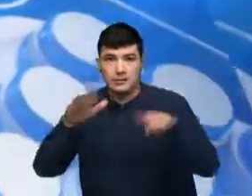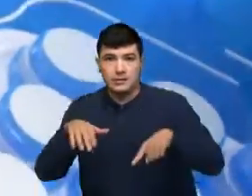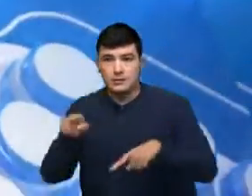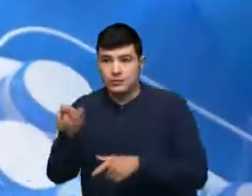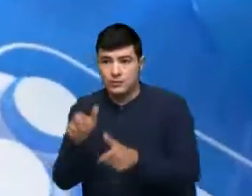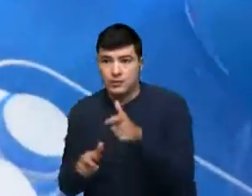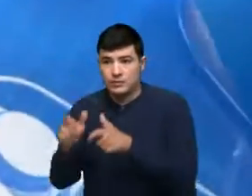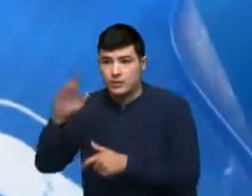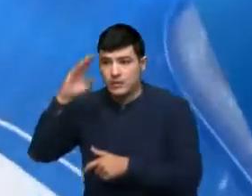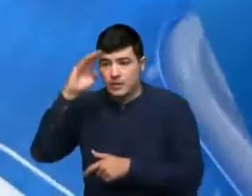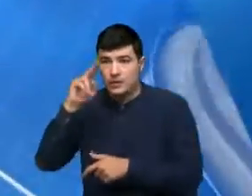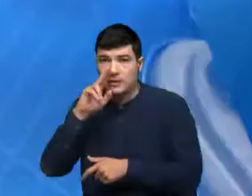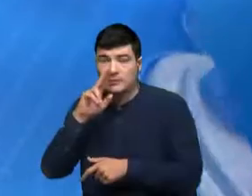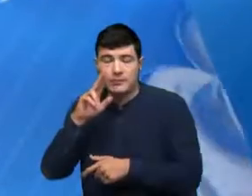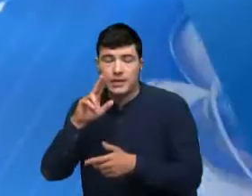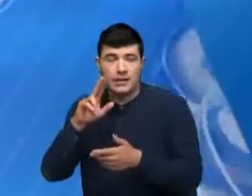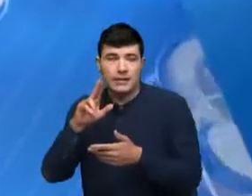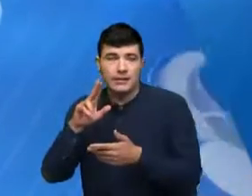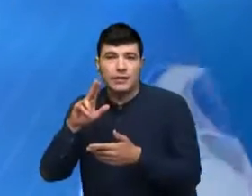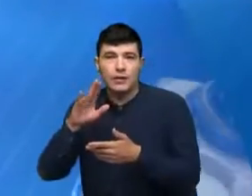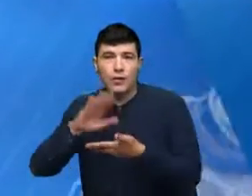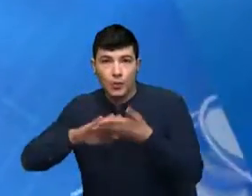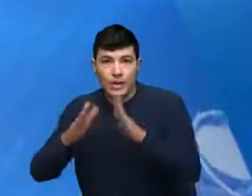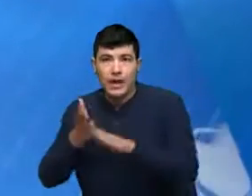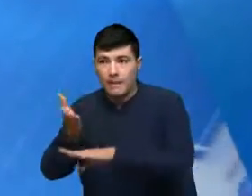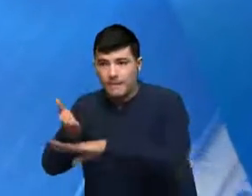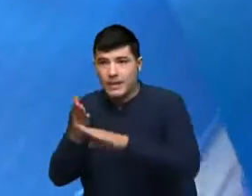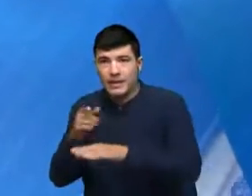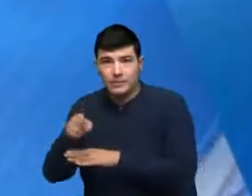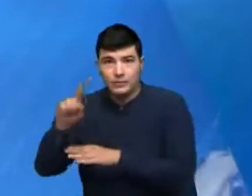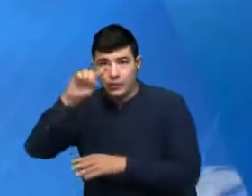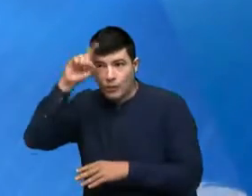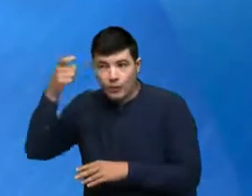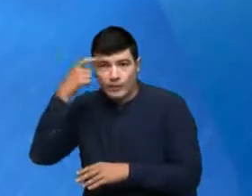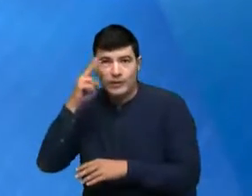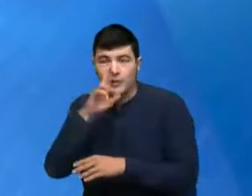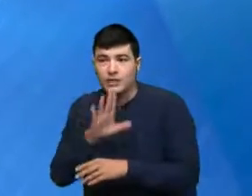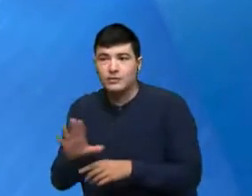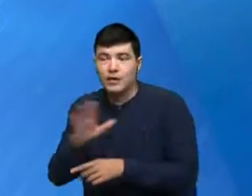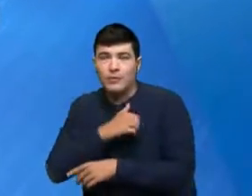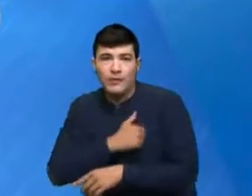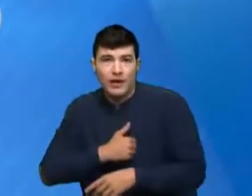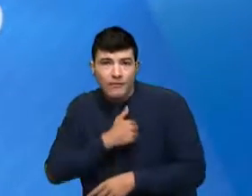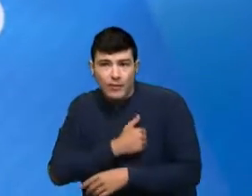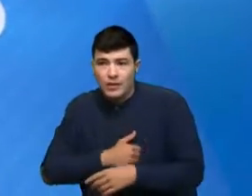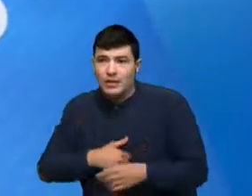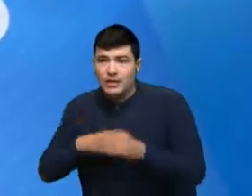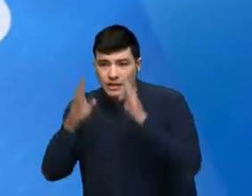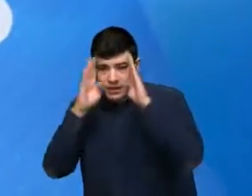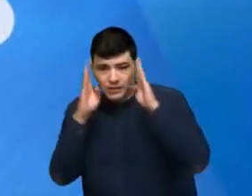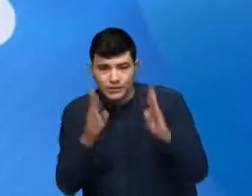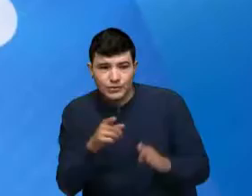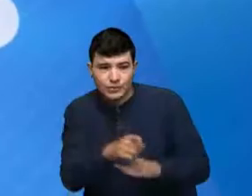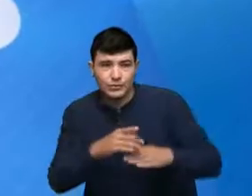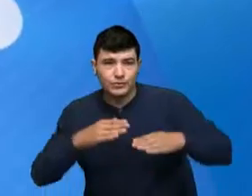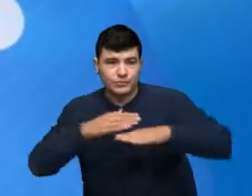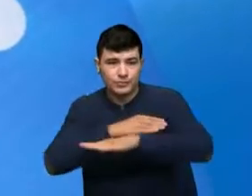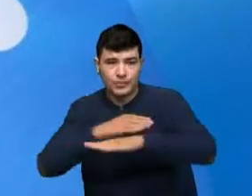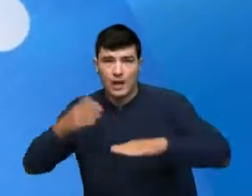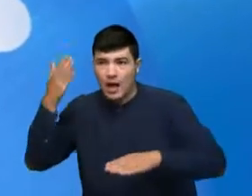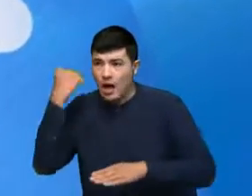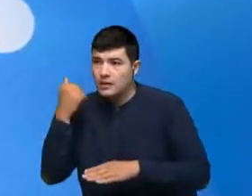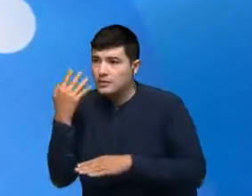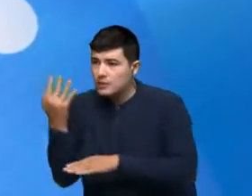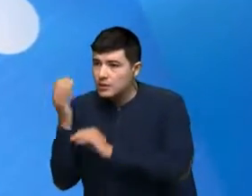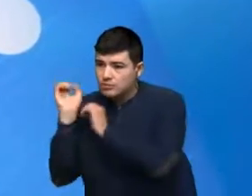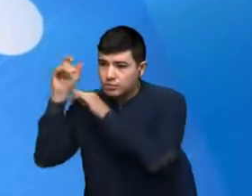al gobierno local por el mantenimiento de la vía de acceso sin resultado alguno. Desubicado porque se nos fueron 4 derrumbes y no hay